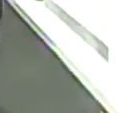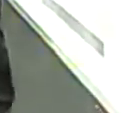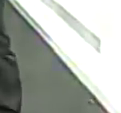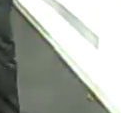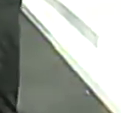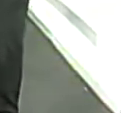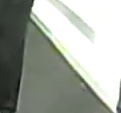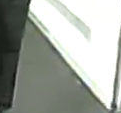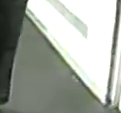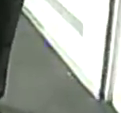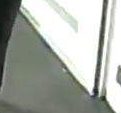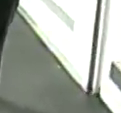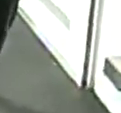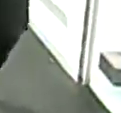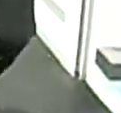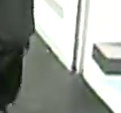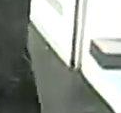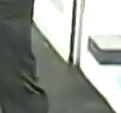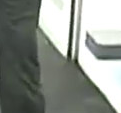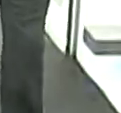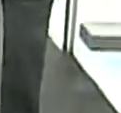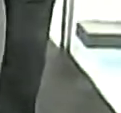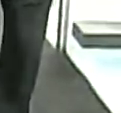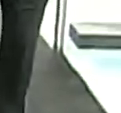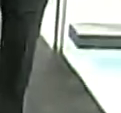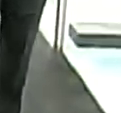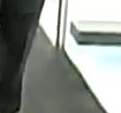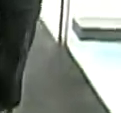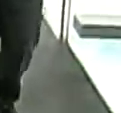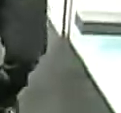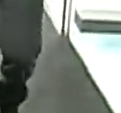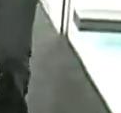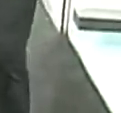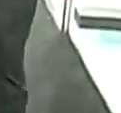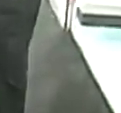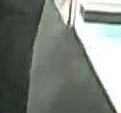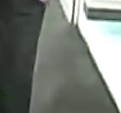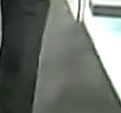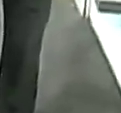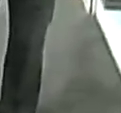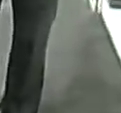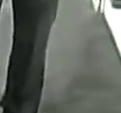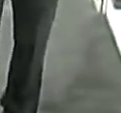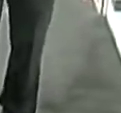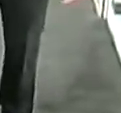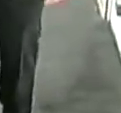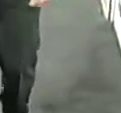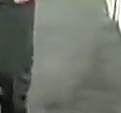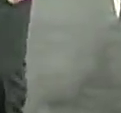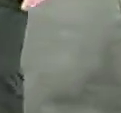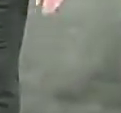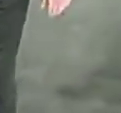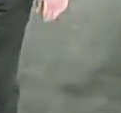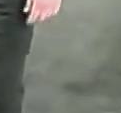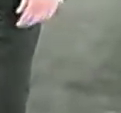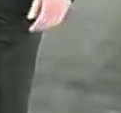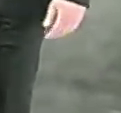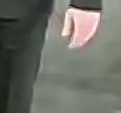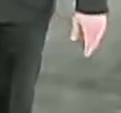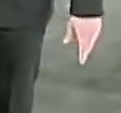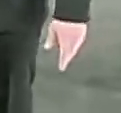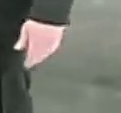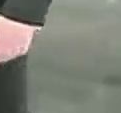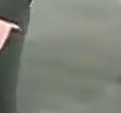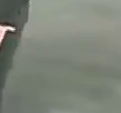mostraba pues las potencialidades. La potencia 2018, estamos aquí ahora, el motor petroquímico, ¿no? Y